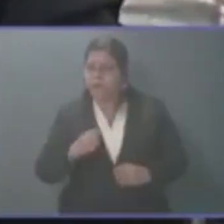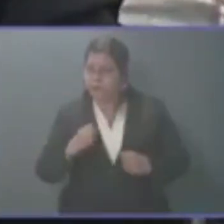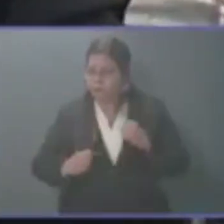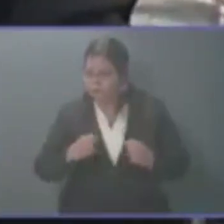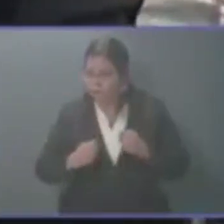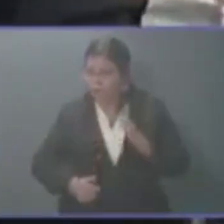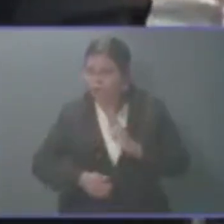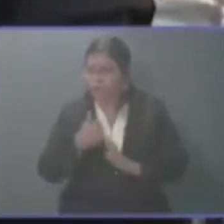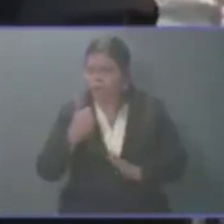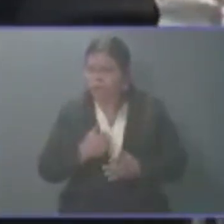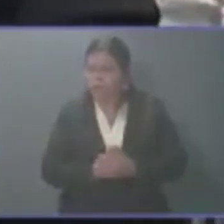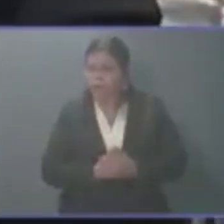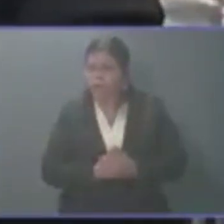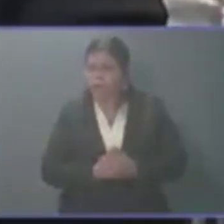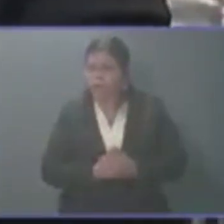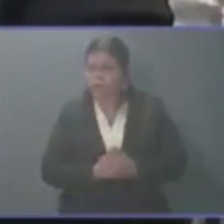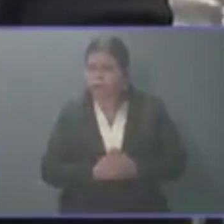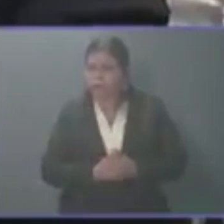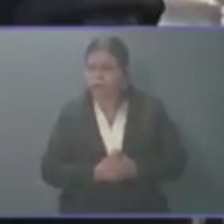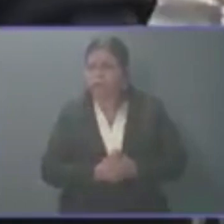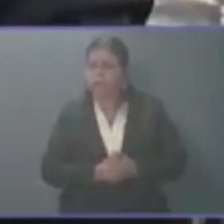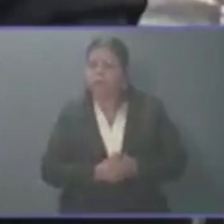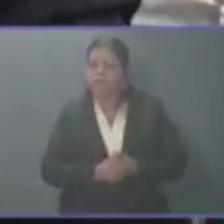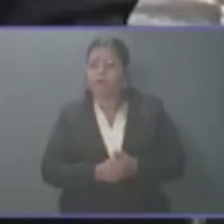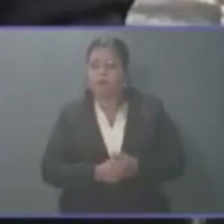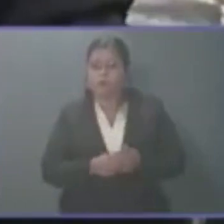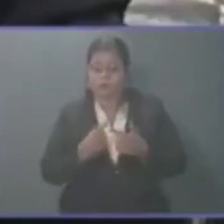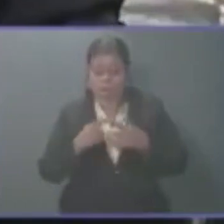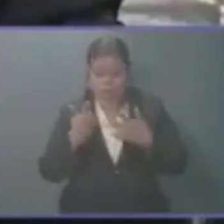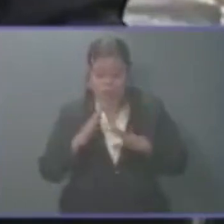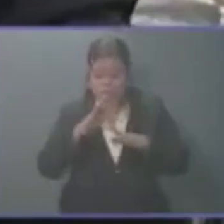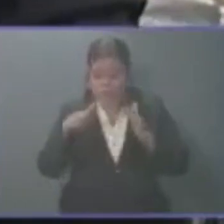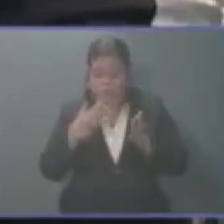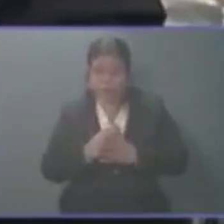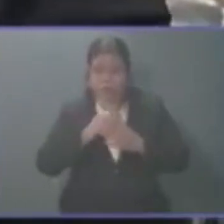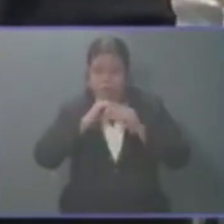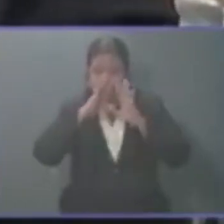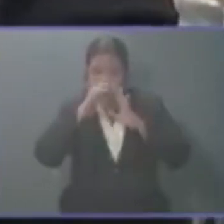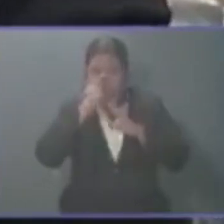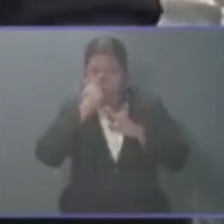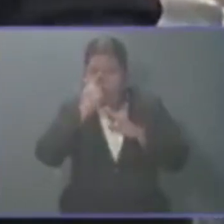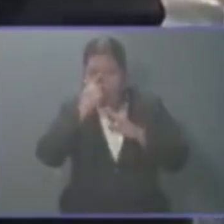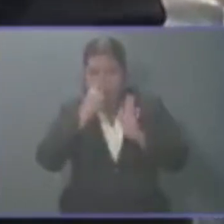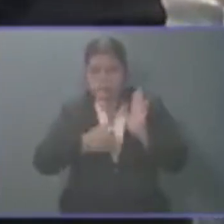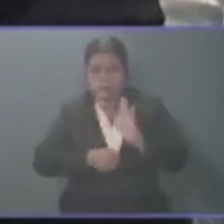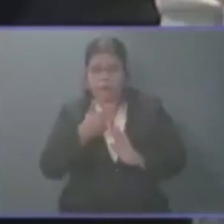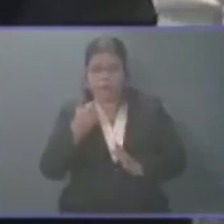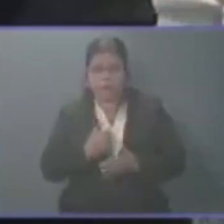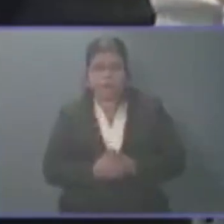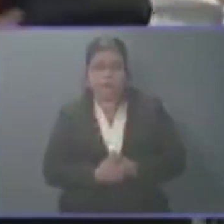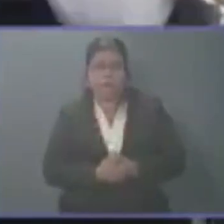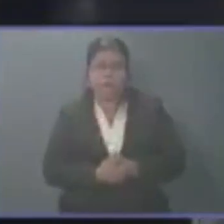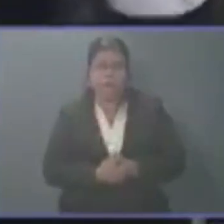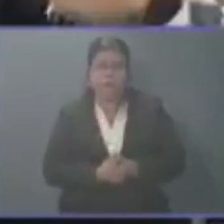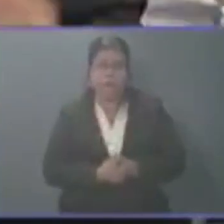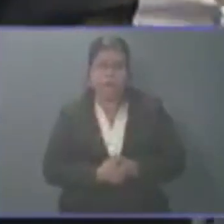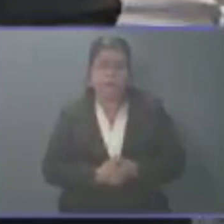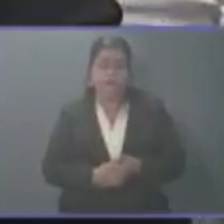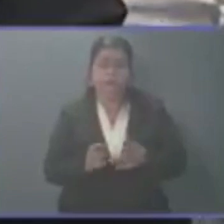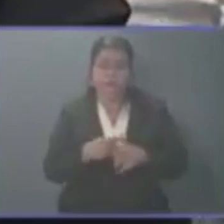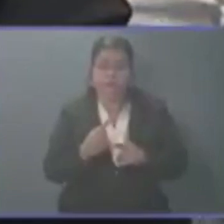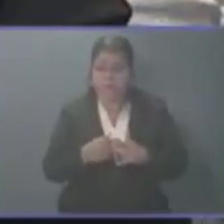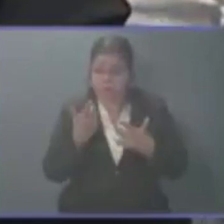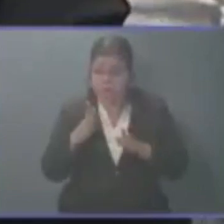a la carrera la vinieron a entregar el martes, incluye también el empadronamiento de nuestros hermanos, que es lo mismo que tiene esta ley, lo mismo